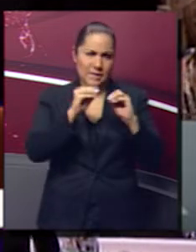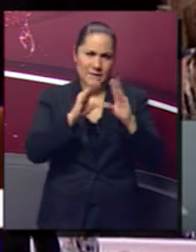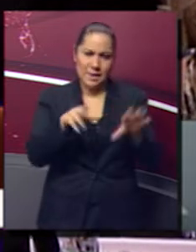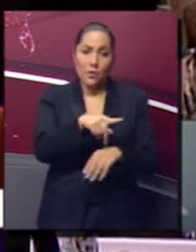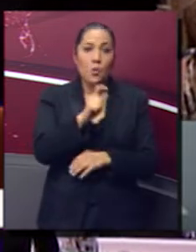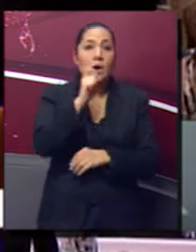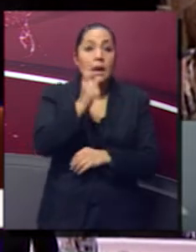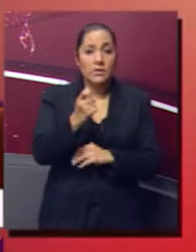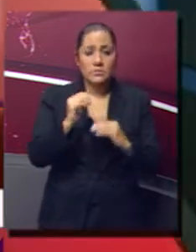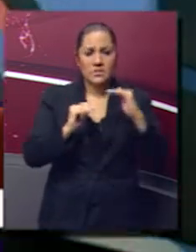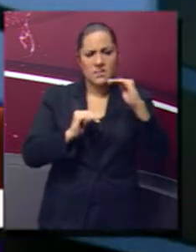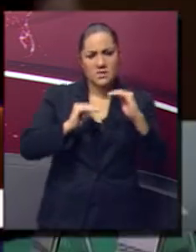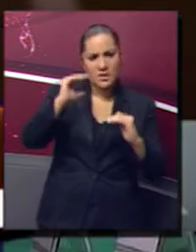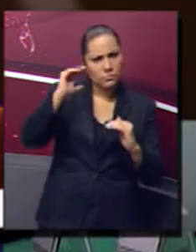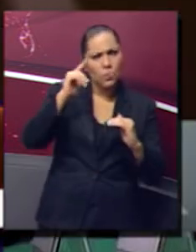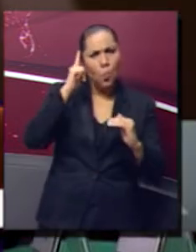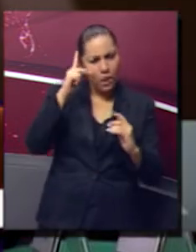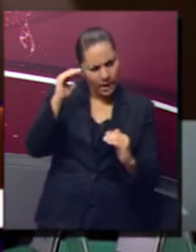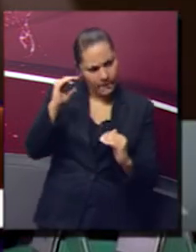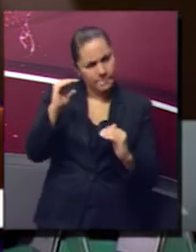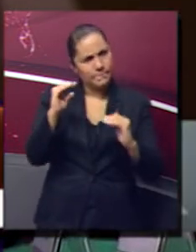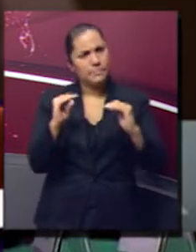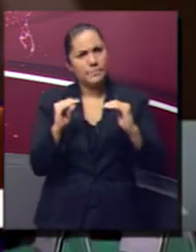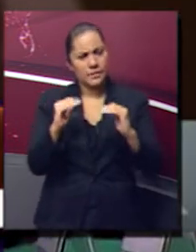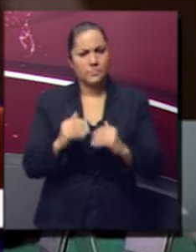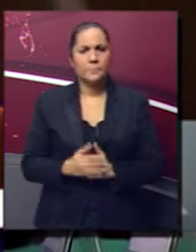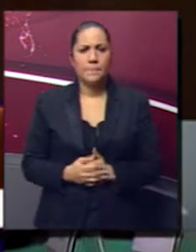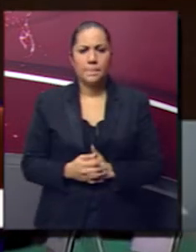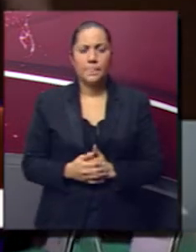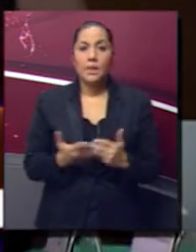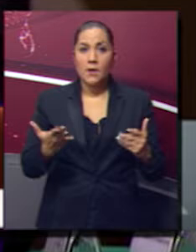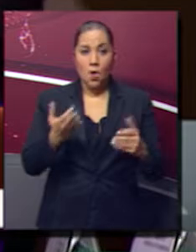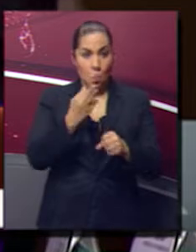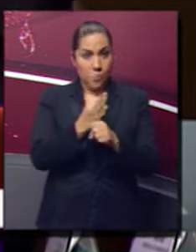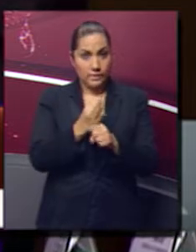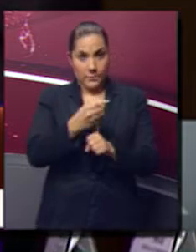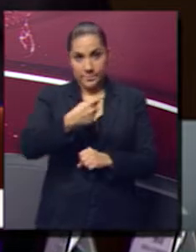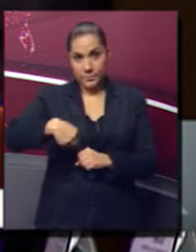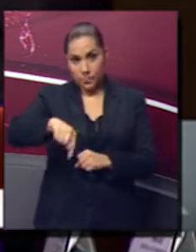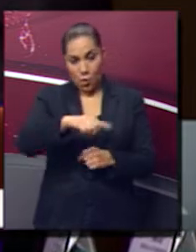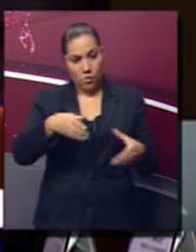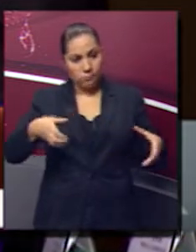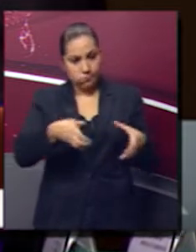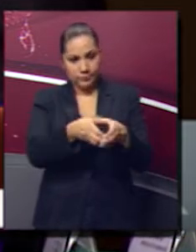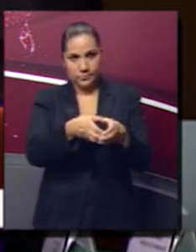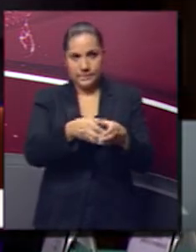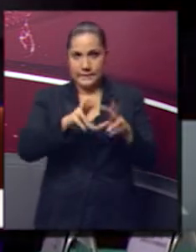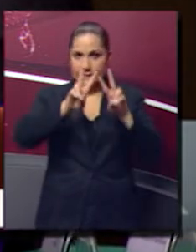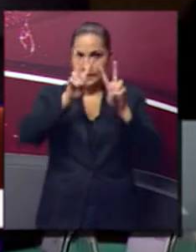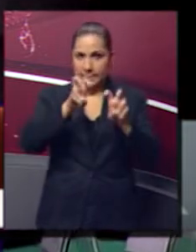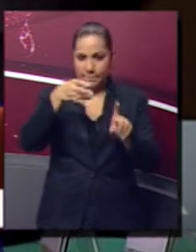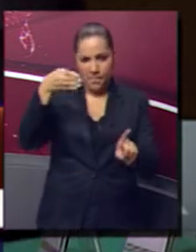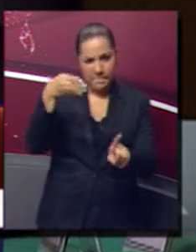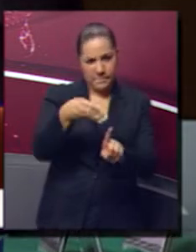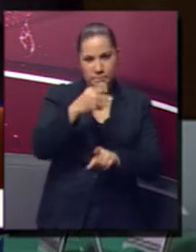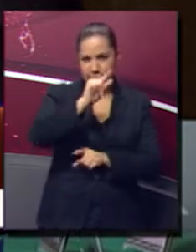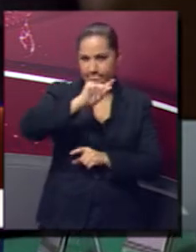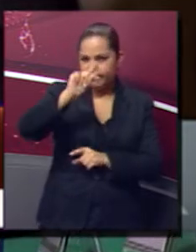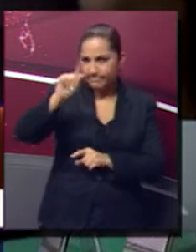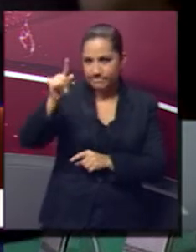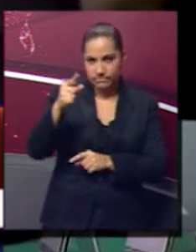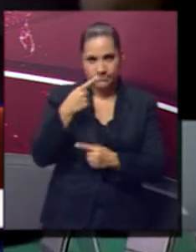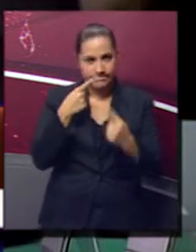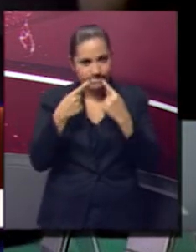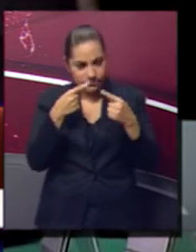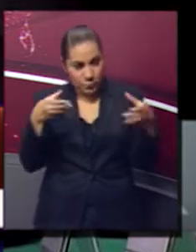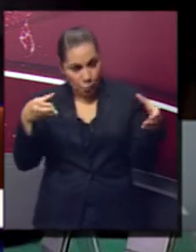de la desigualdad. Saludo la instalación de este Consejo Técnico para la revisión previa